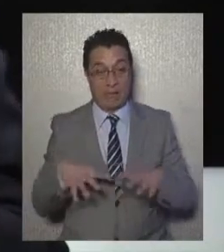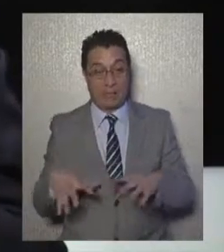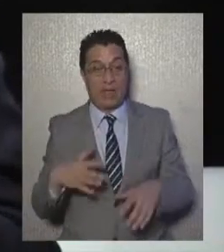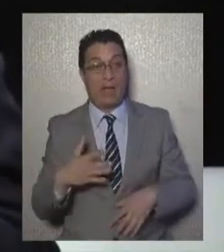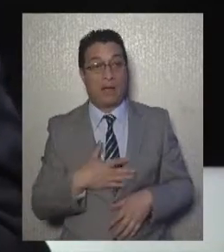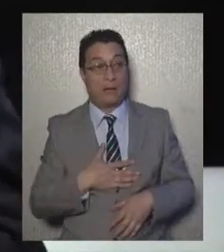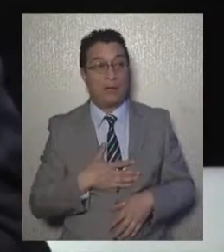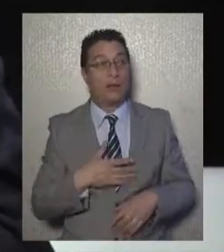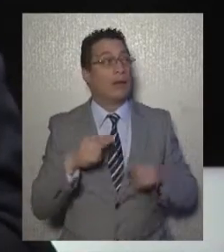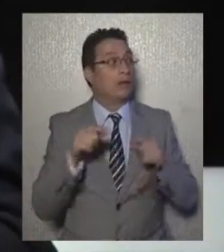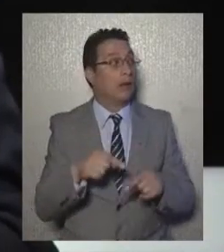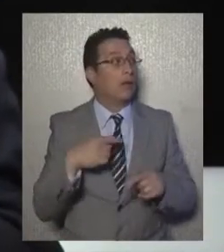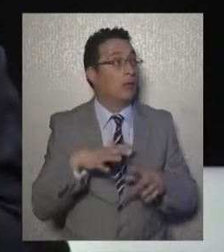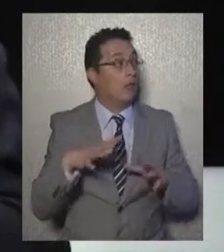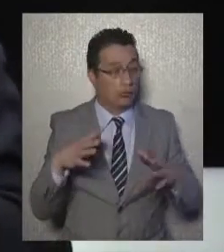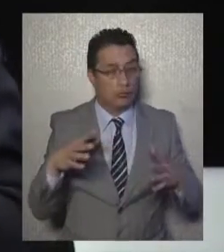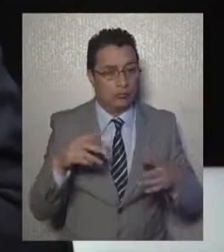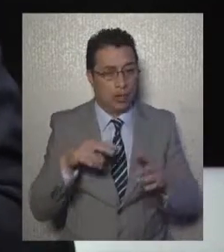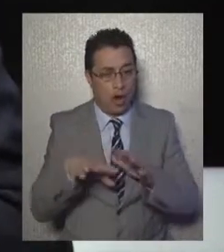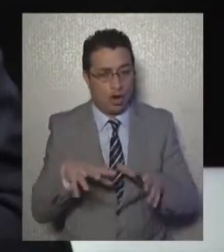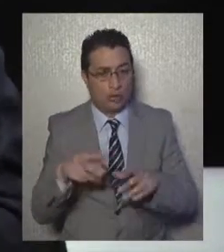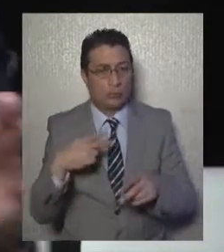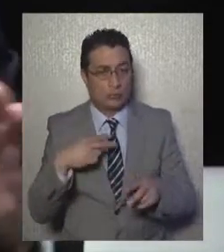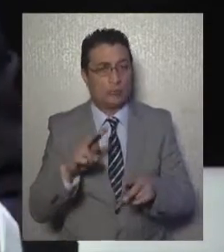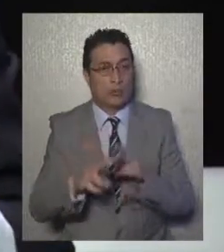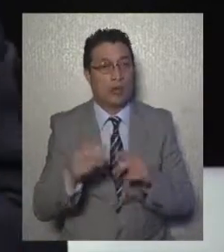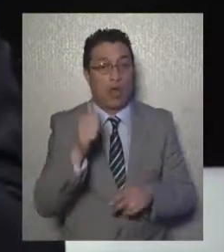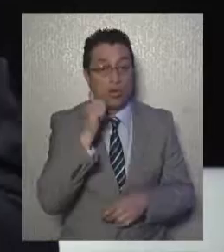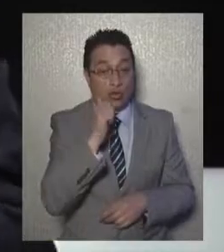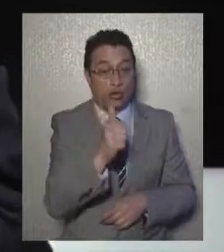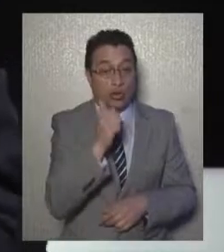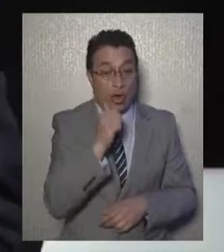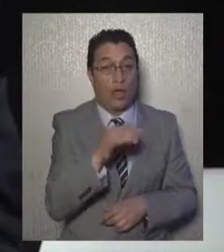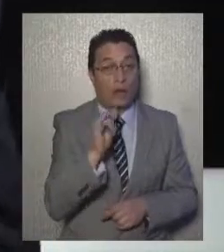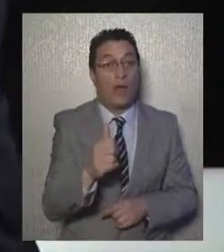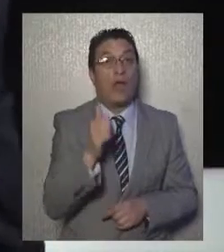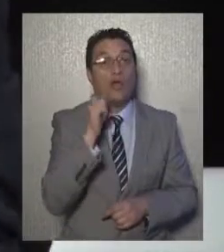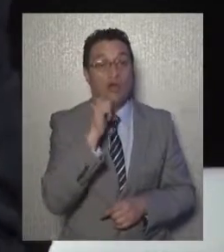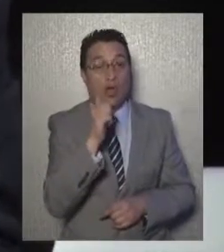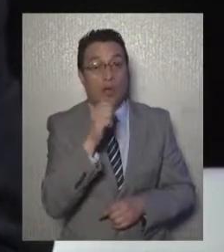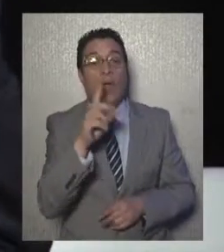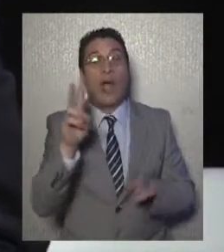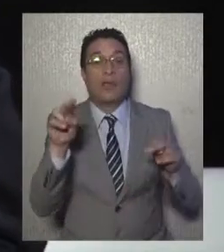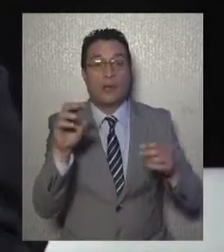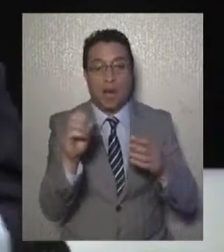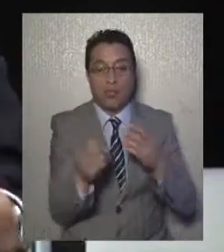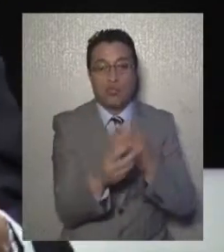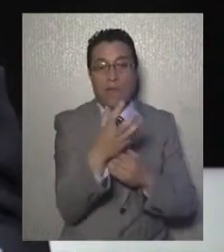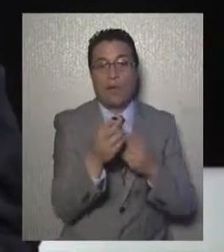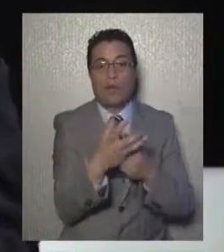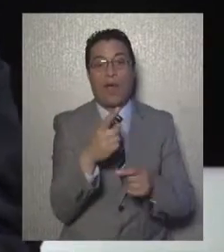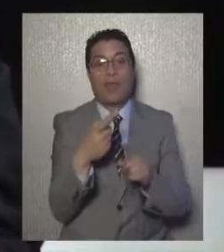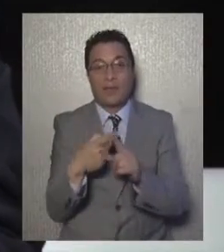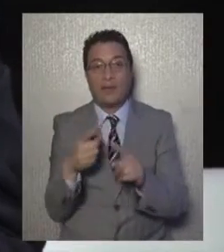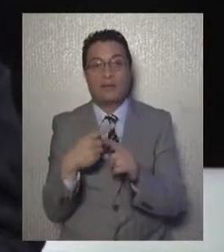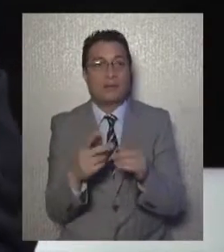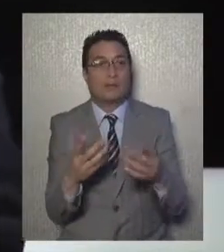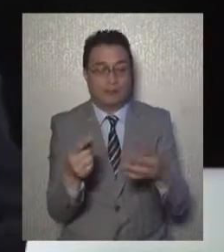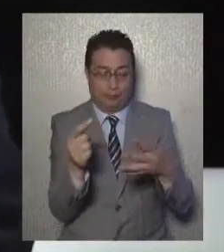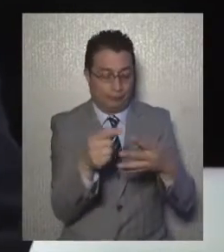la coyuntura que me ha tocado es todos los días y todos los días sale un tema nuevo y distinto, etcétera,